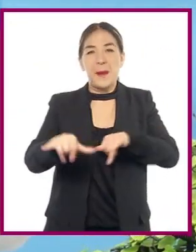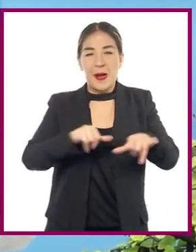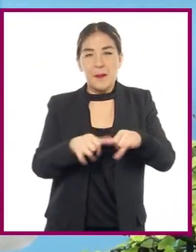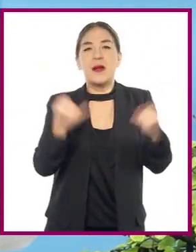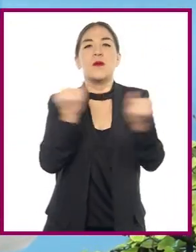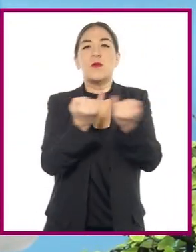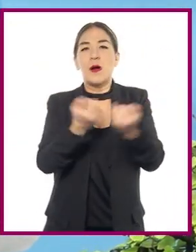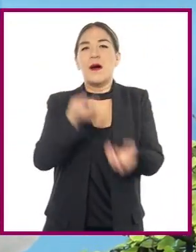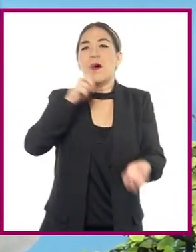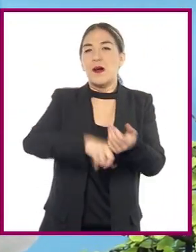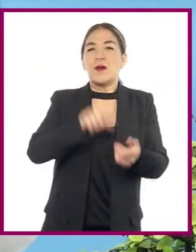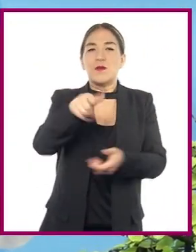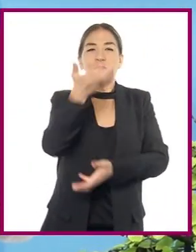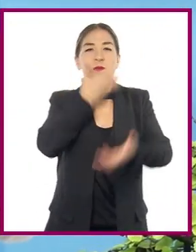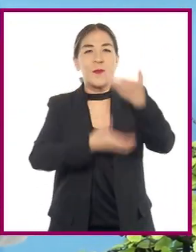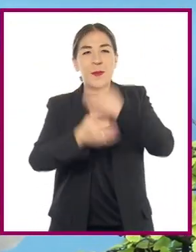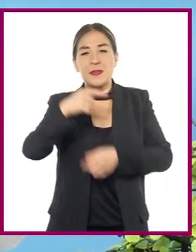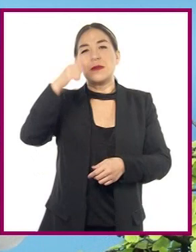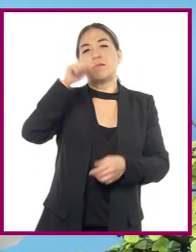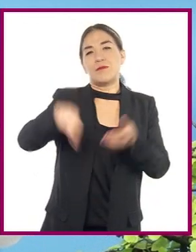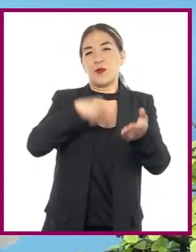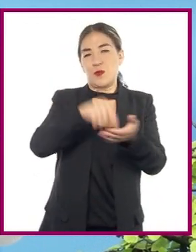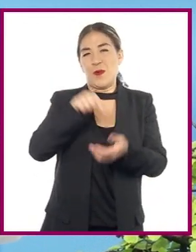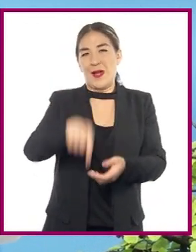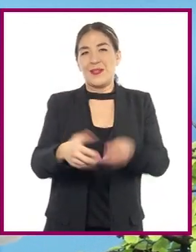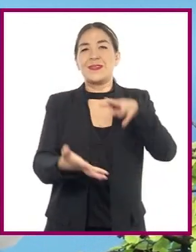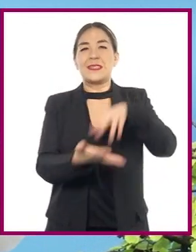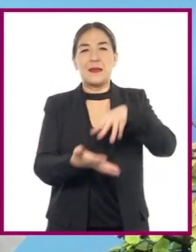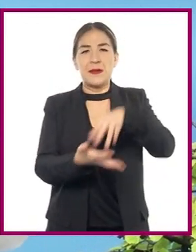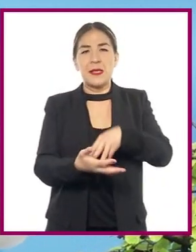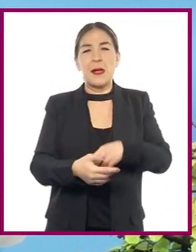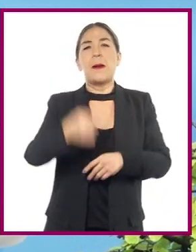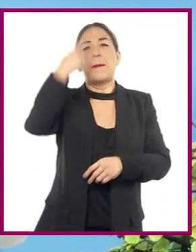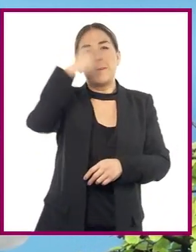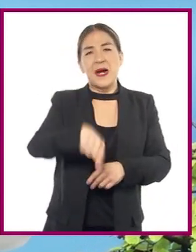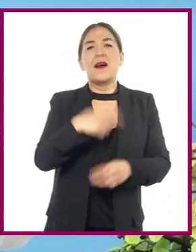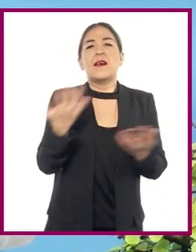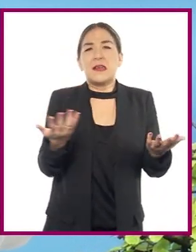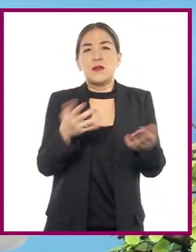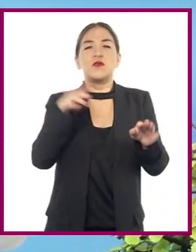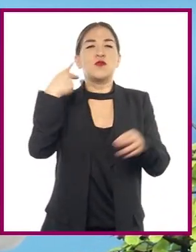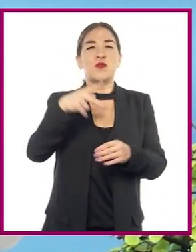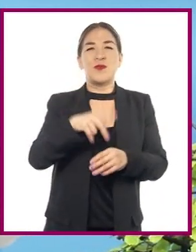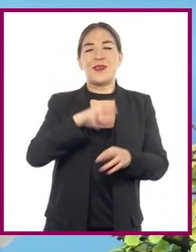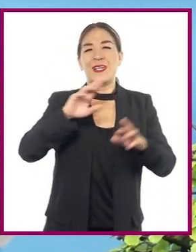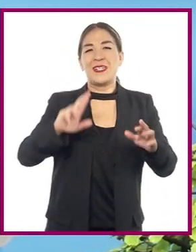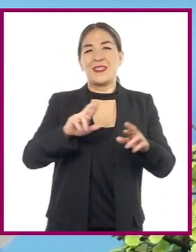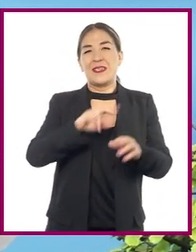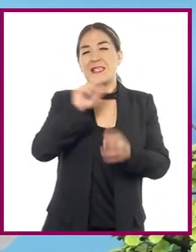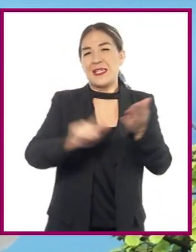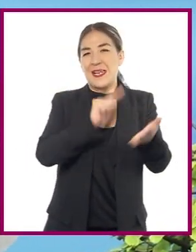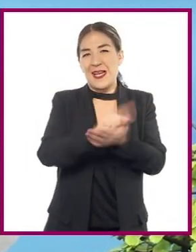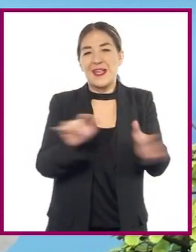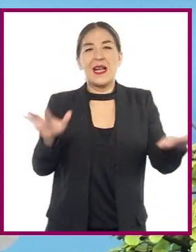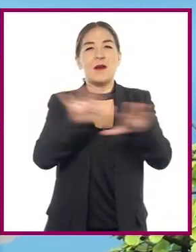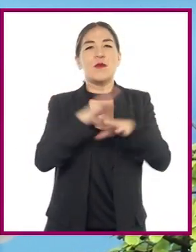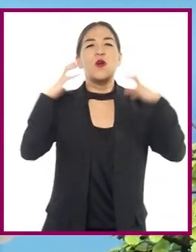regulaban el comercio dentro de la metrópoli. Con las reformas borbónicas, realizadas en el